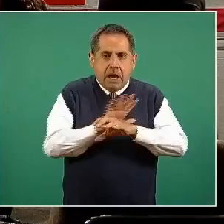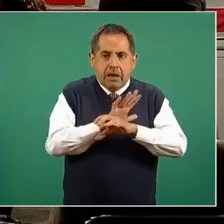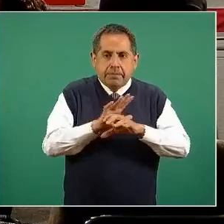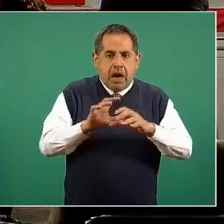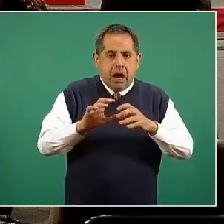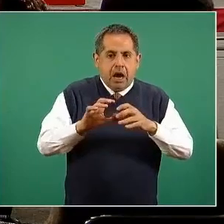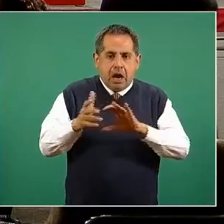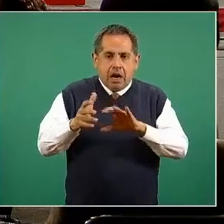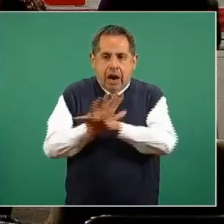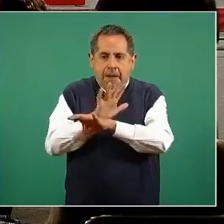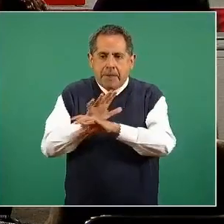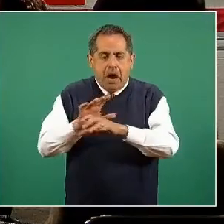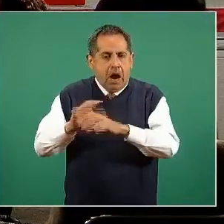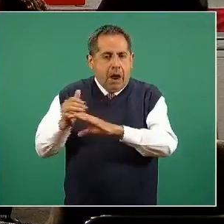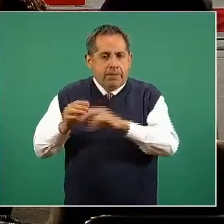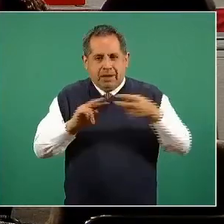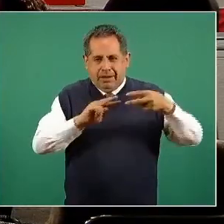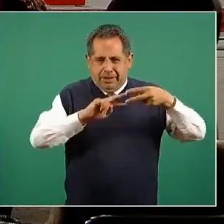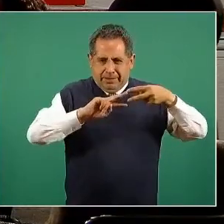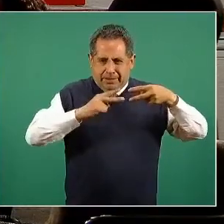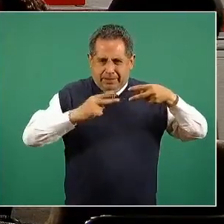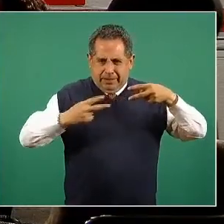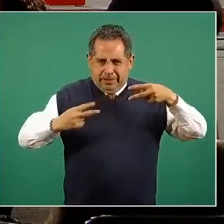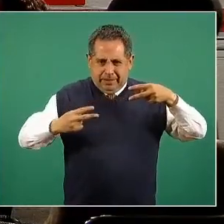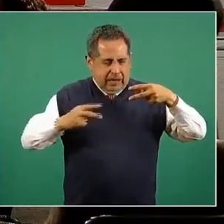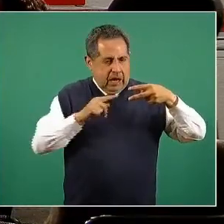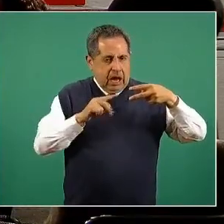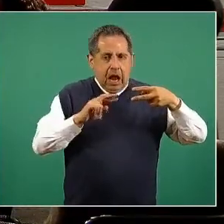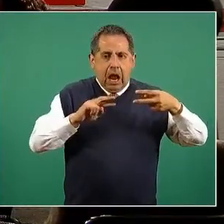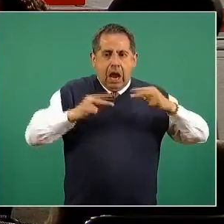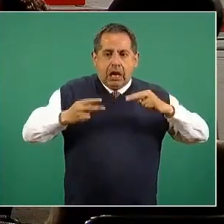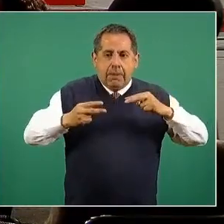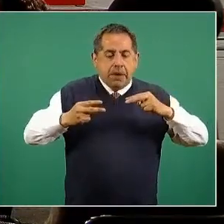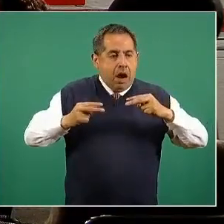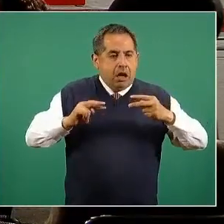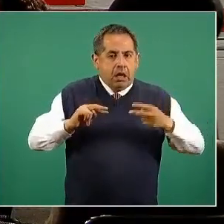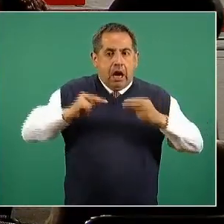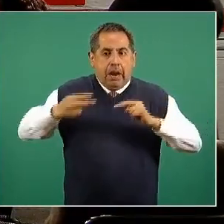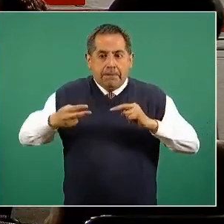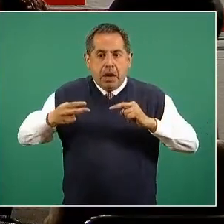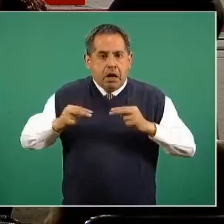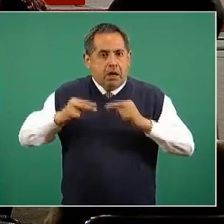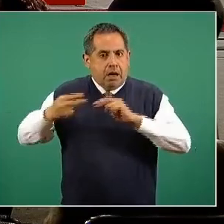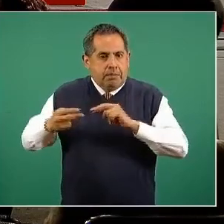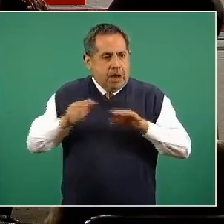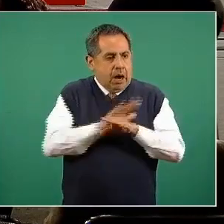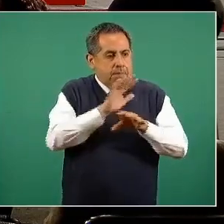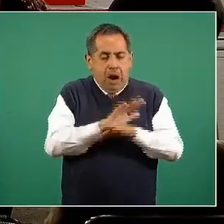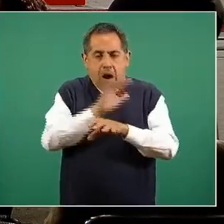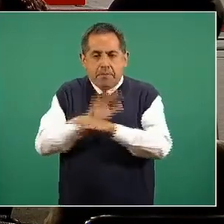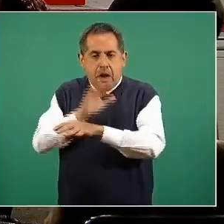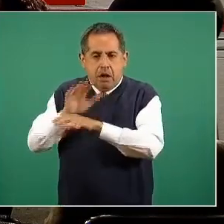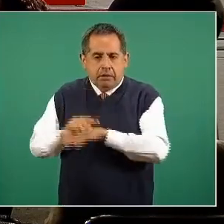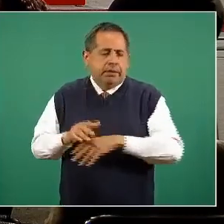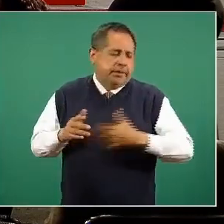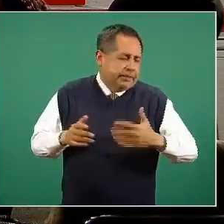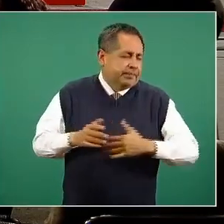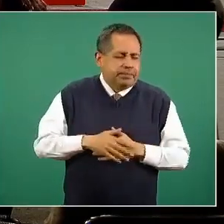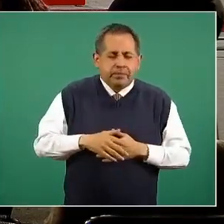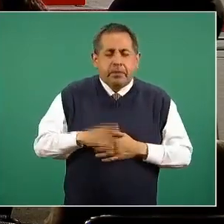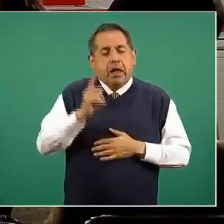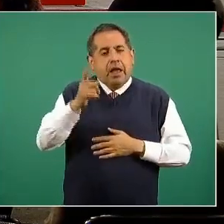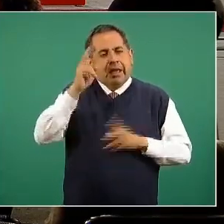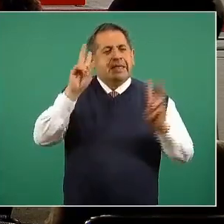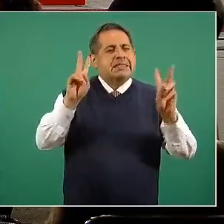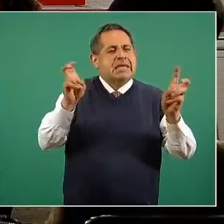en este caso las partículas biológicas que son los virus. Hay cierta familia grande, la más grande familia de los